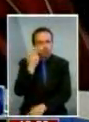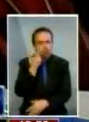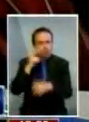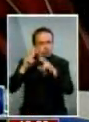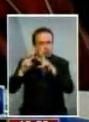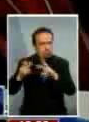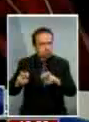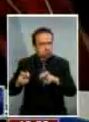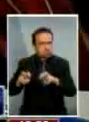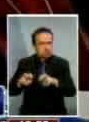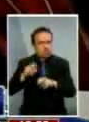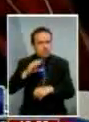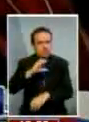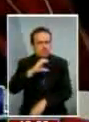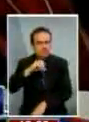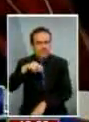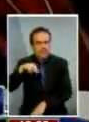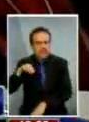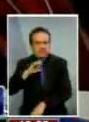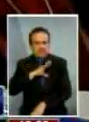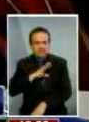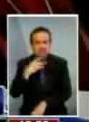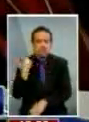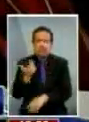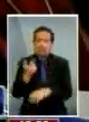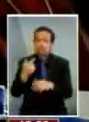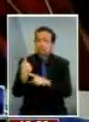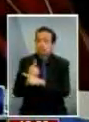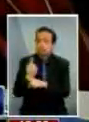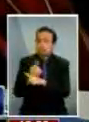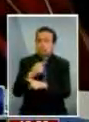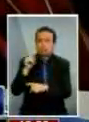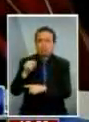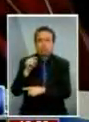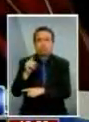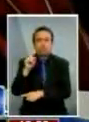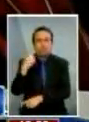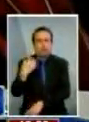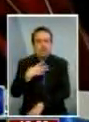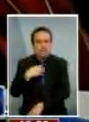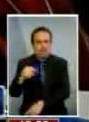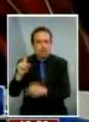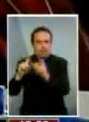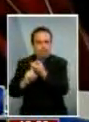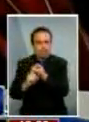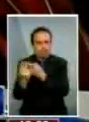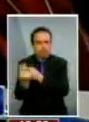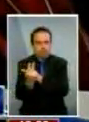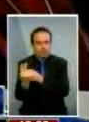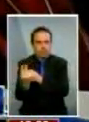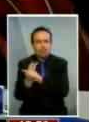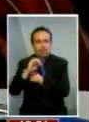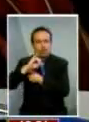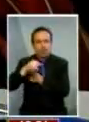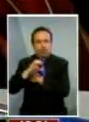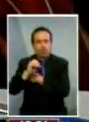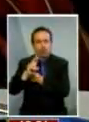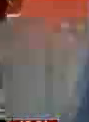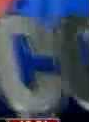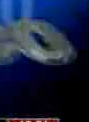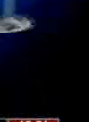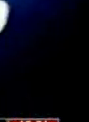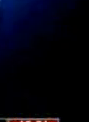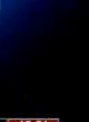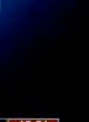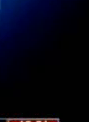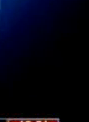la investigación, en CNN Chile conversamos a esta hora con uno de los hijos del matrimonio Luxinger-Macay, Jorge Luxinger.